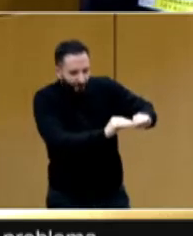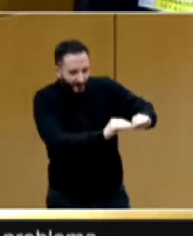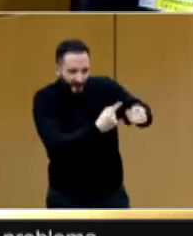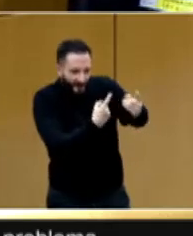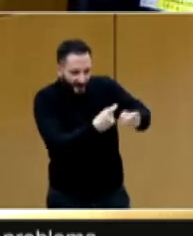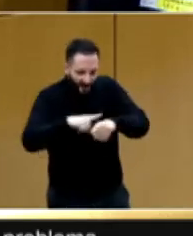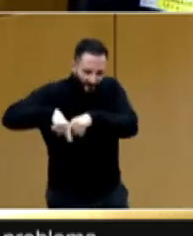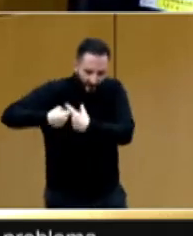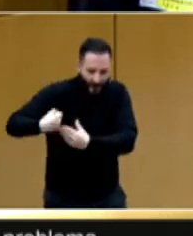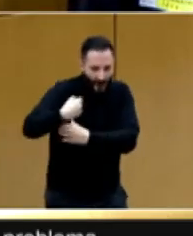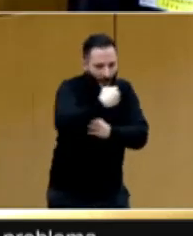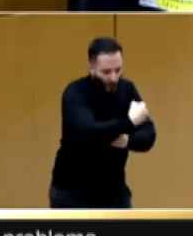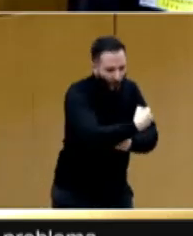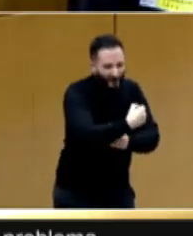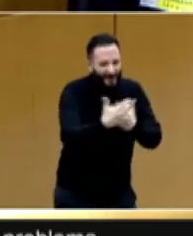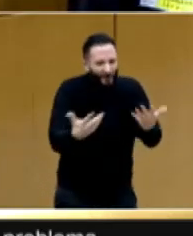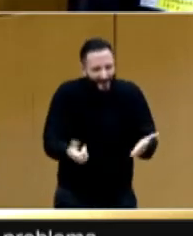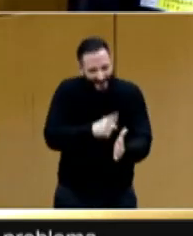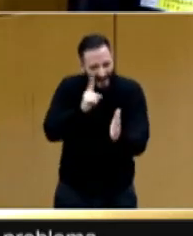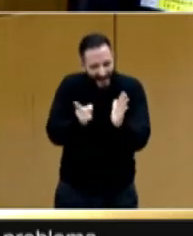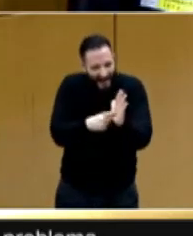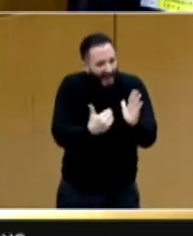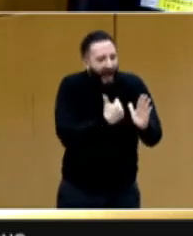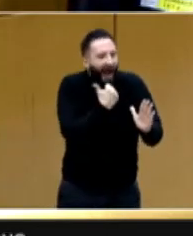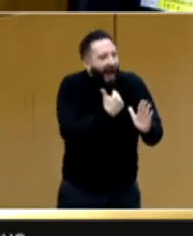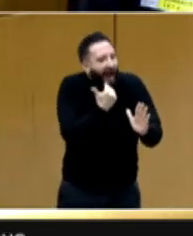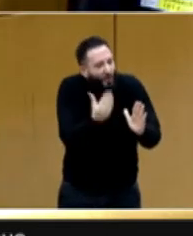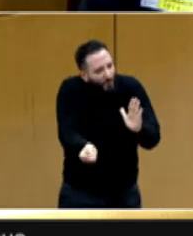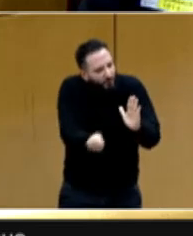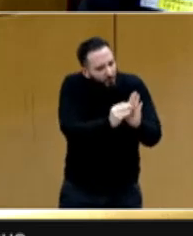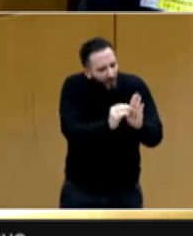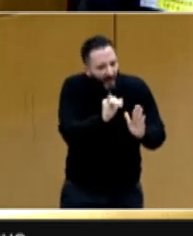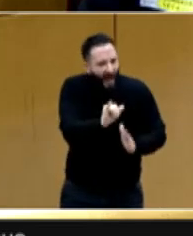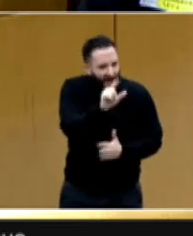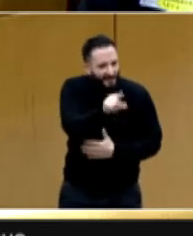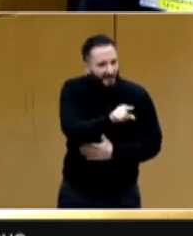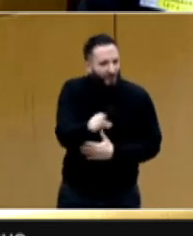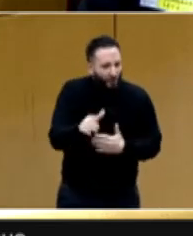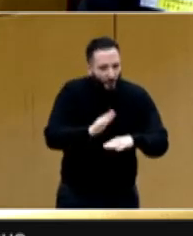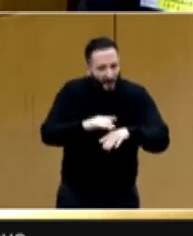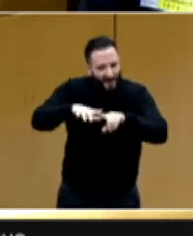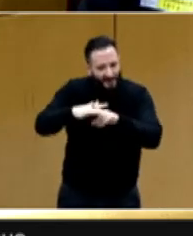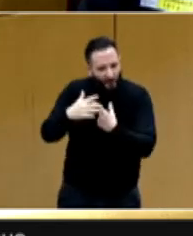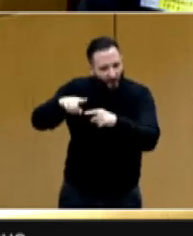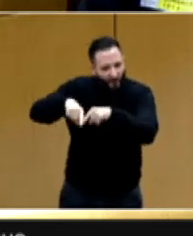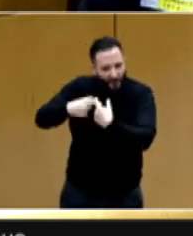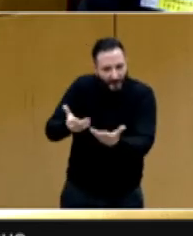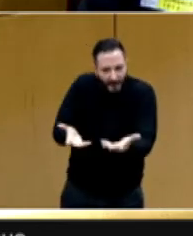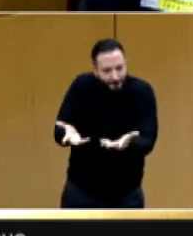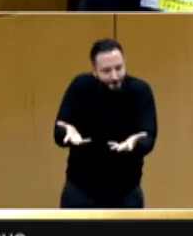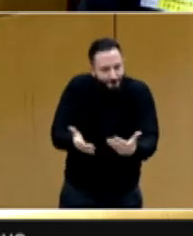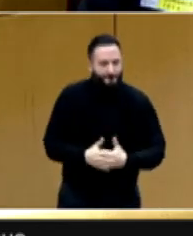necesita una ayuda que qué es lo que ofrece esta ley para esas como solución para ese